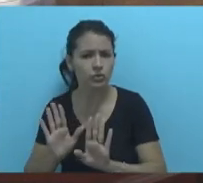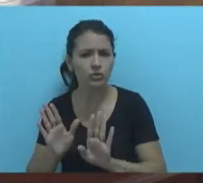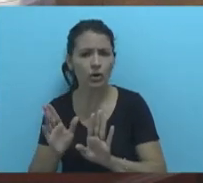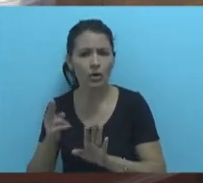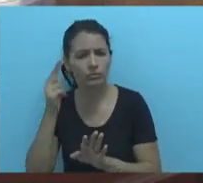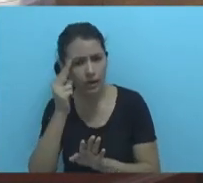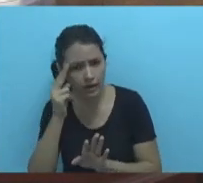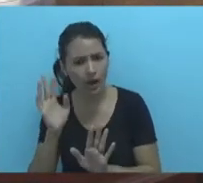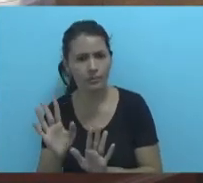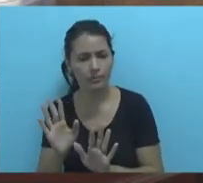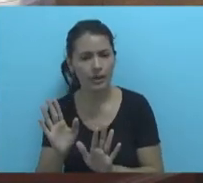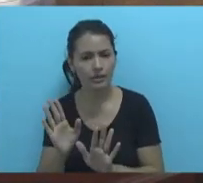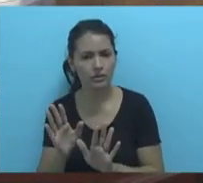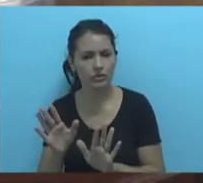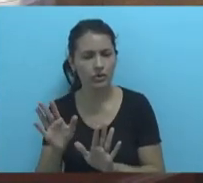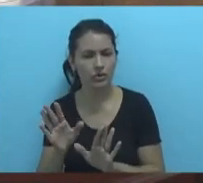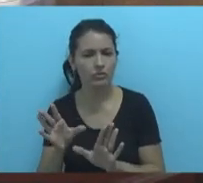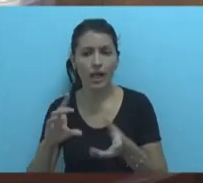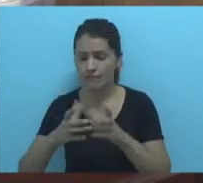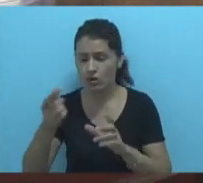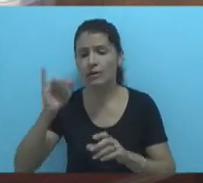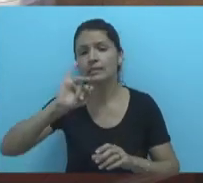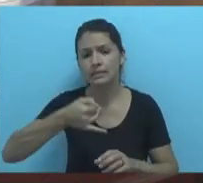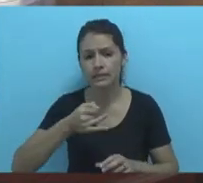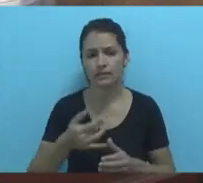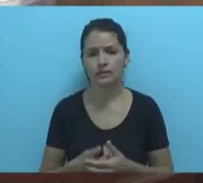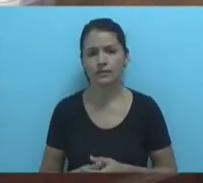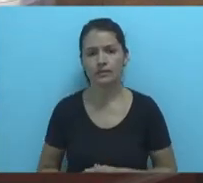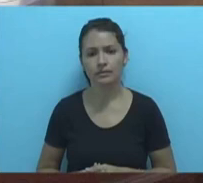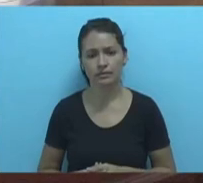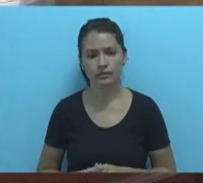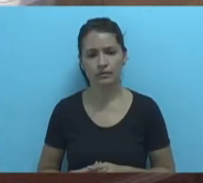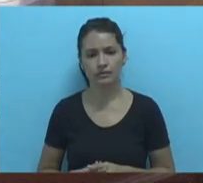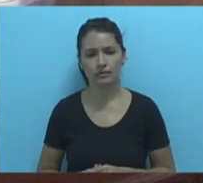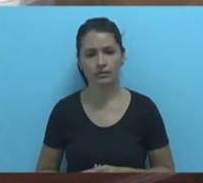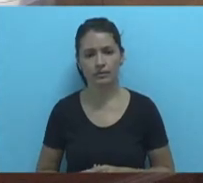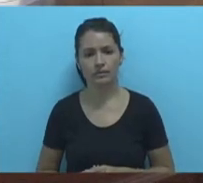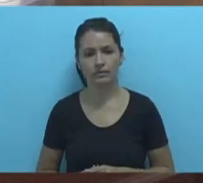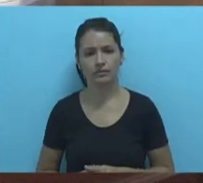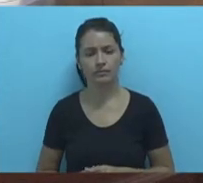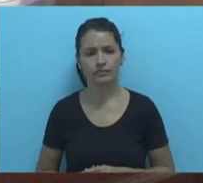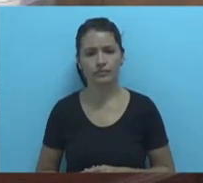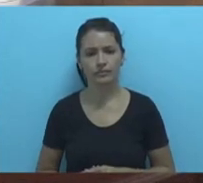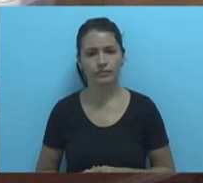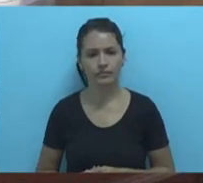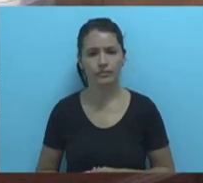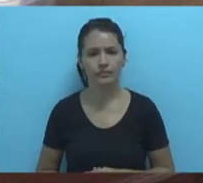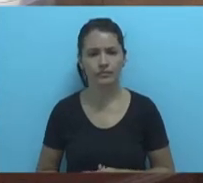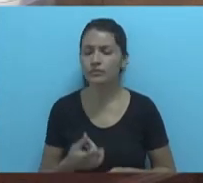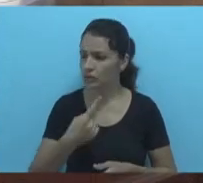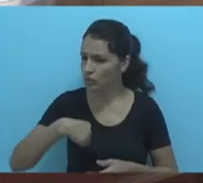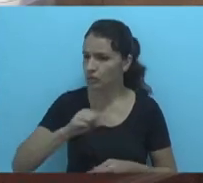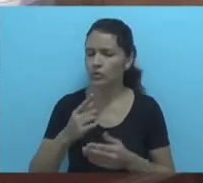sociedad. Estamos convencidos de que para estar a la altura de las circunstancias de este momento, tenemos que estar a disposición